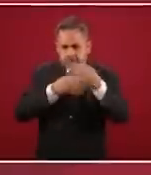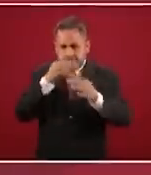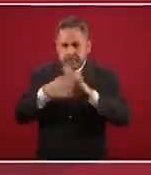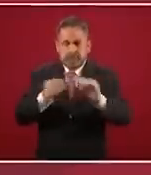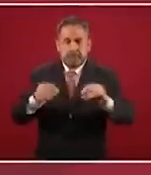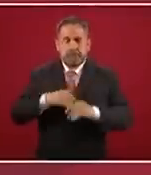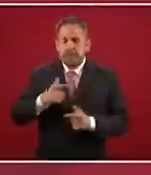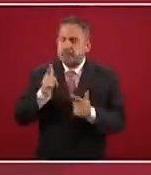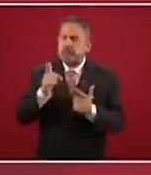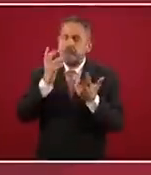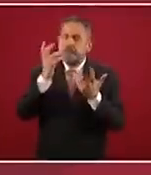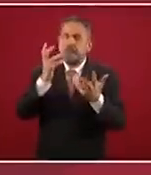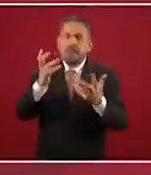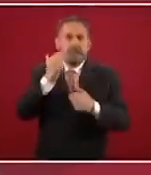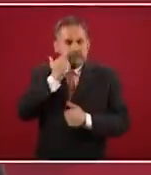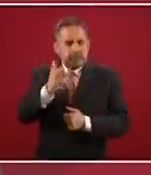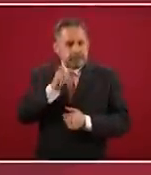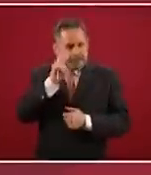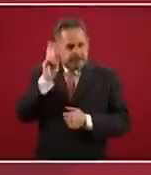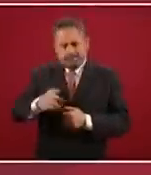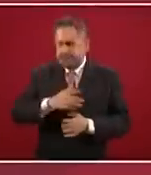luego deseo con toda mi alma.